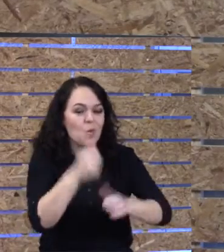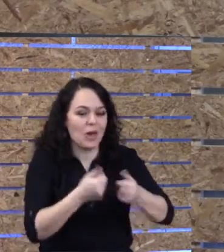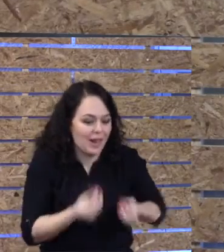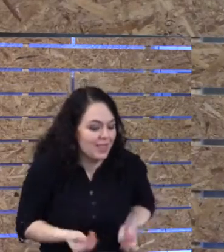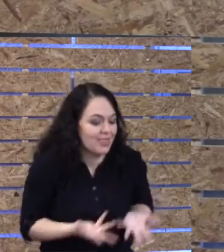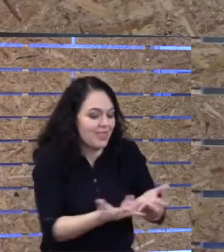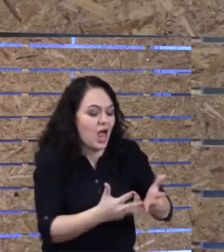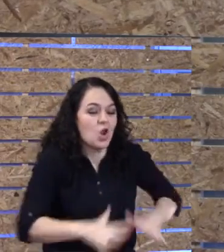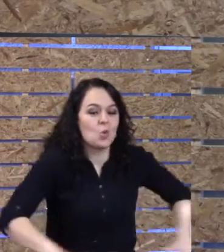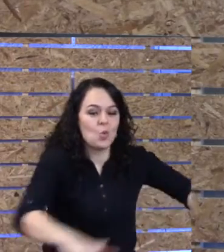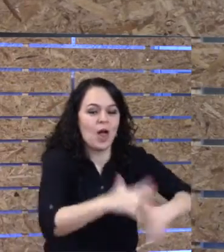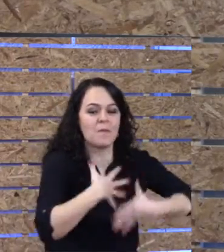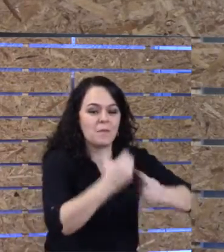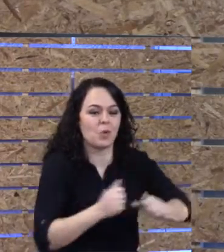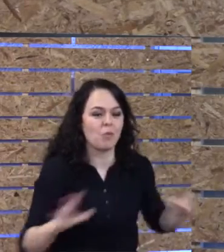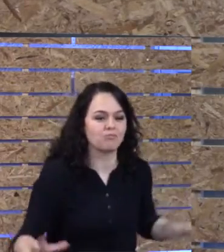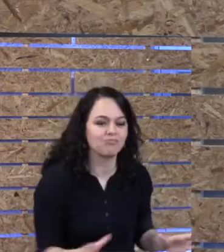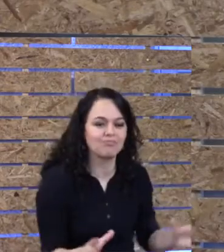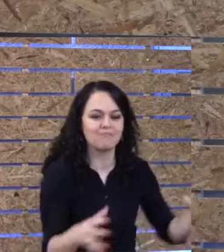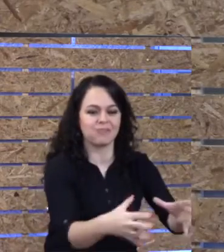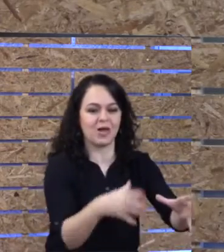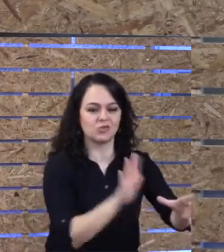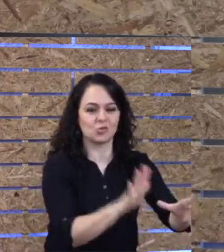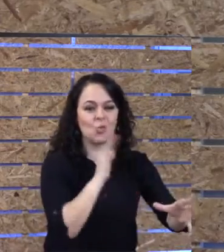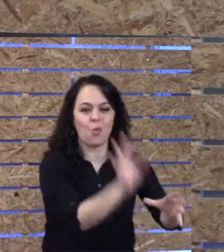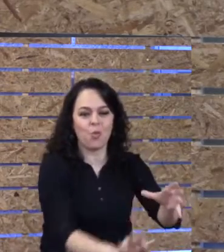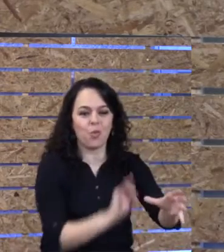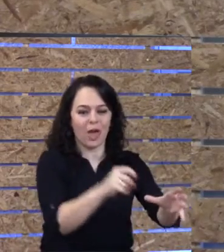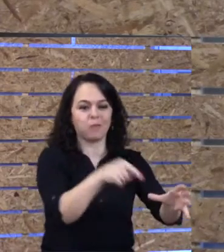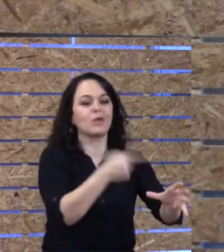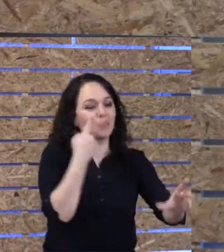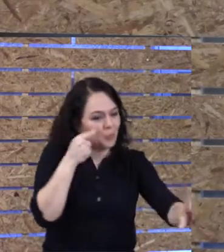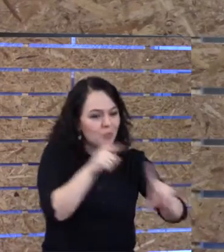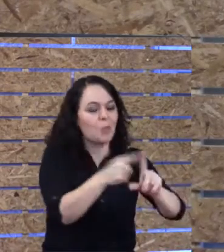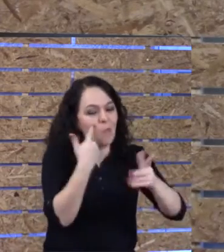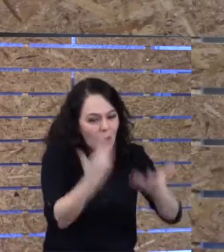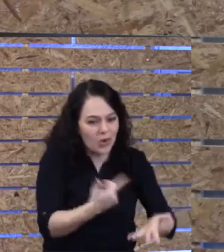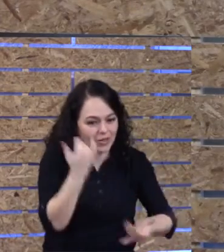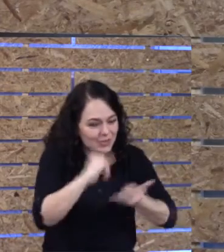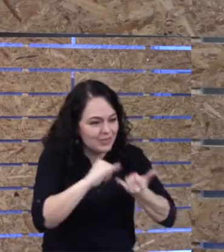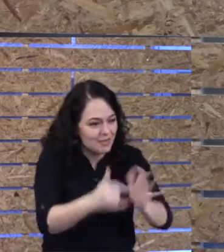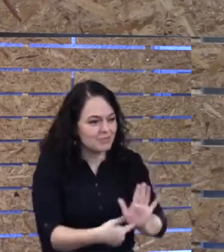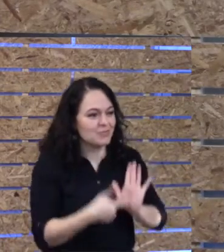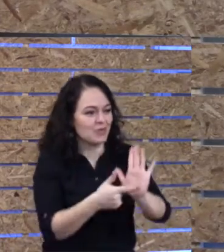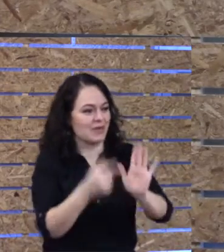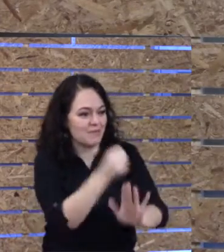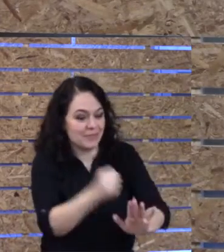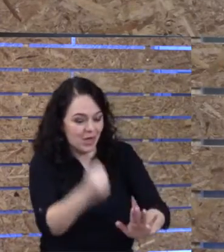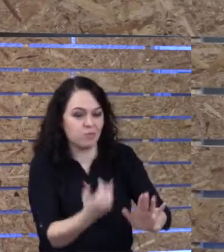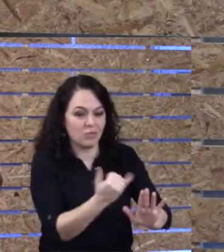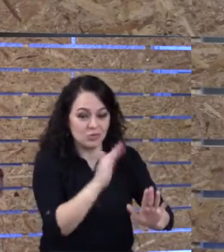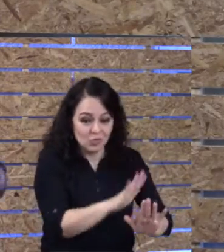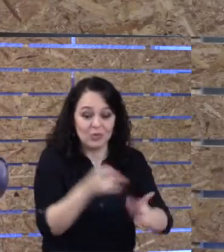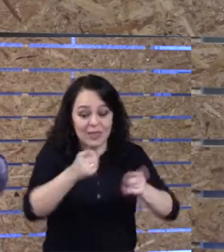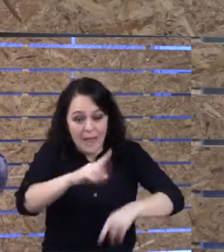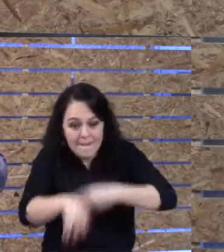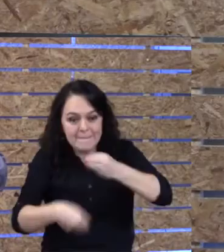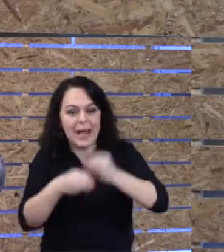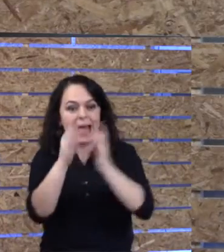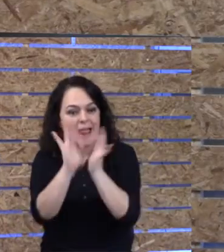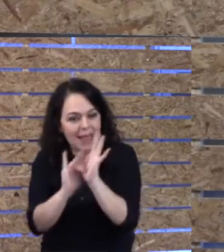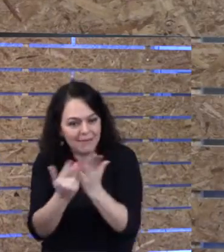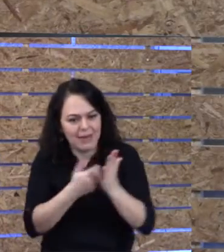Jacob, José, Moisés, David, Amós, Jeremías. Jesús mismo